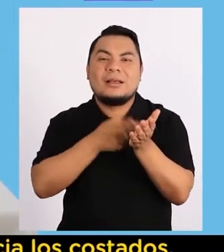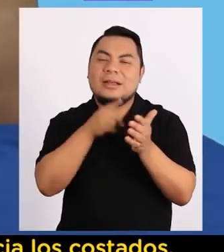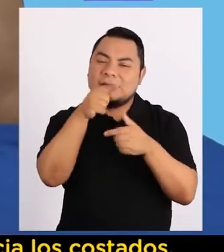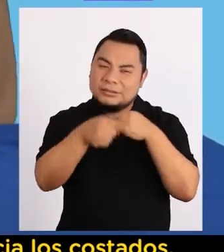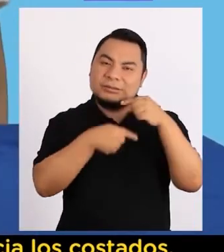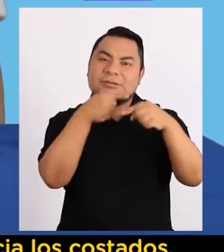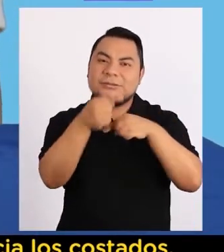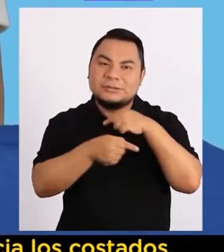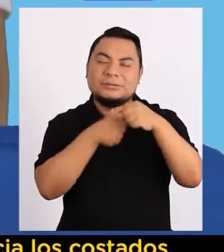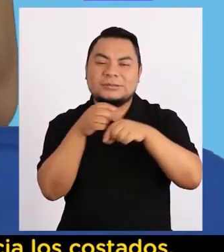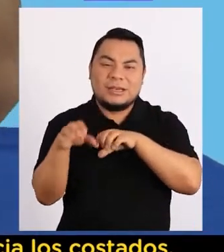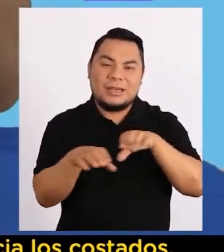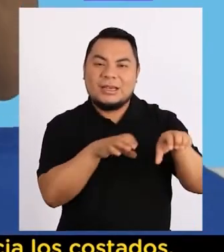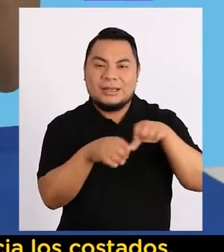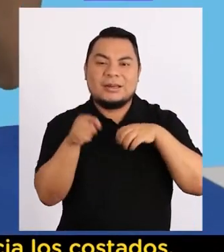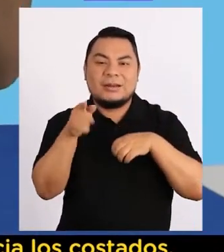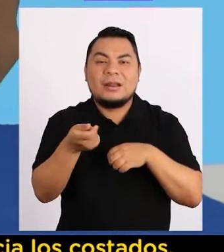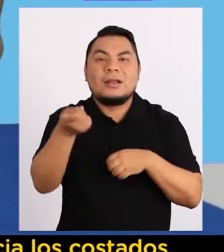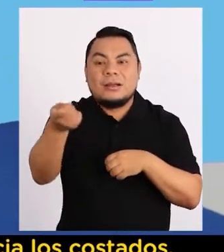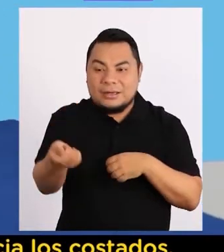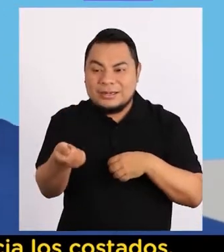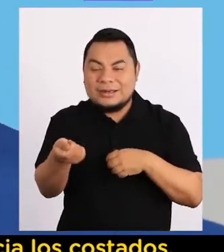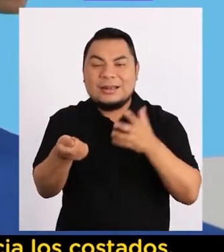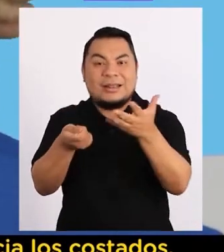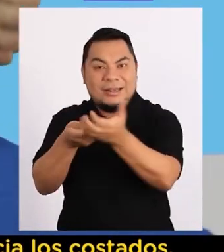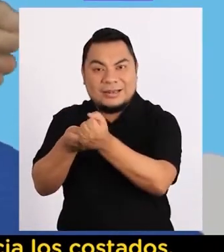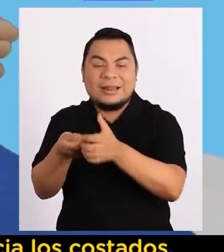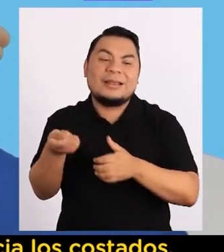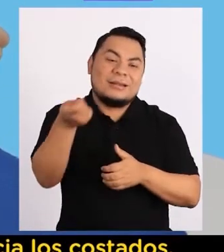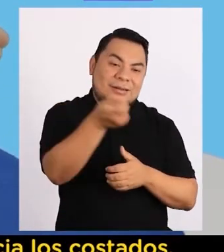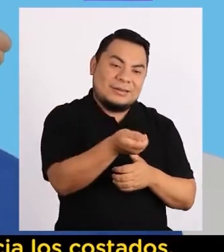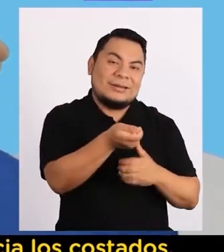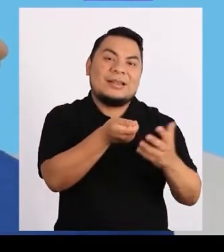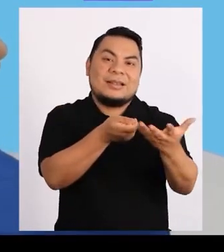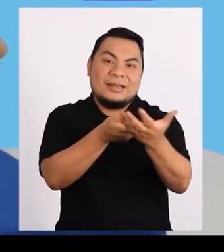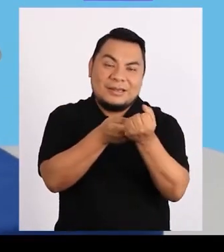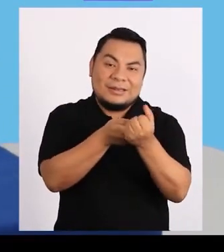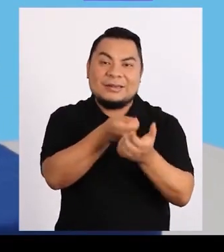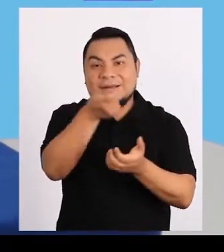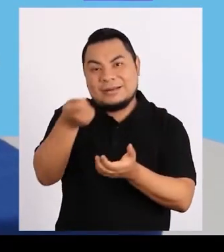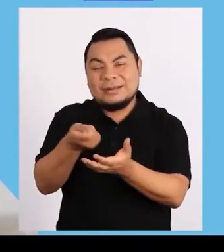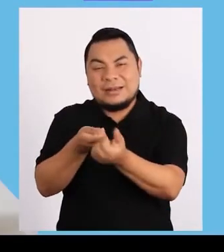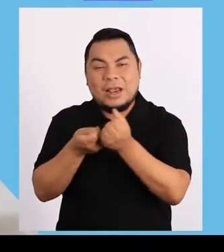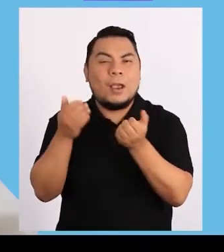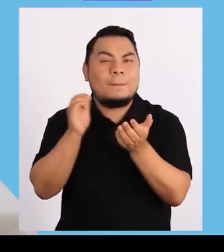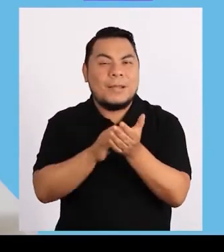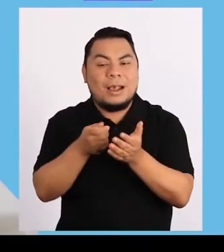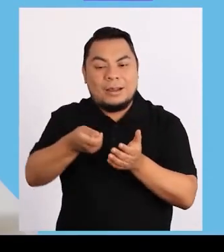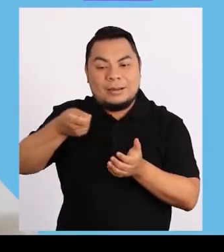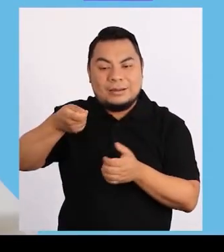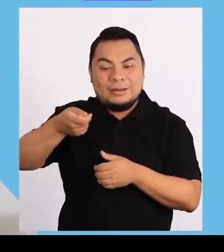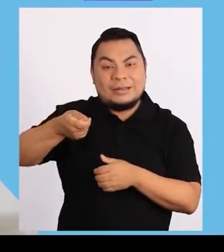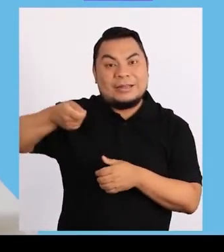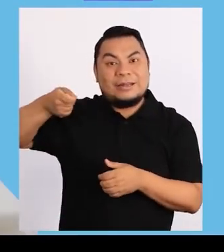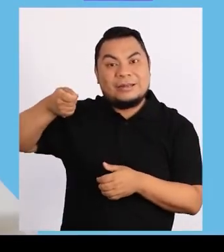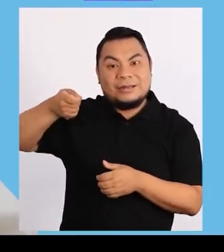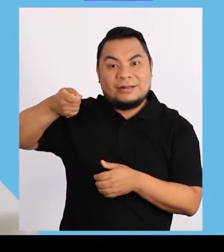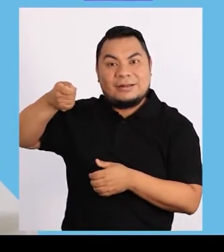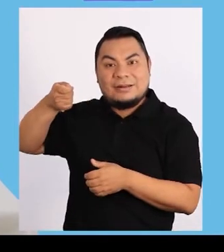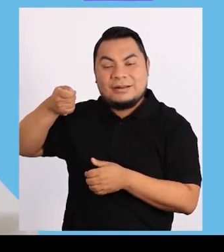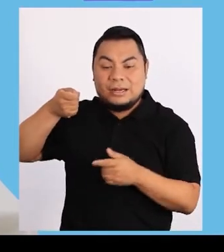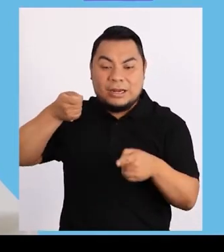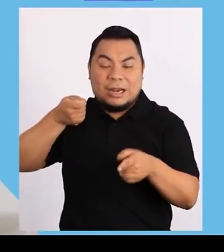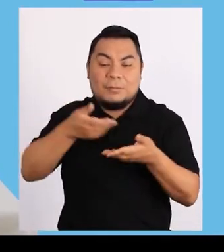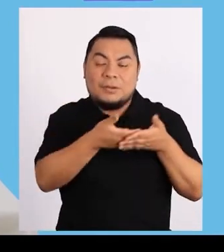Repitan la dinámica y desplacen el sonajero hacia los costados, cada vez más lejos, para que